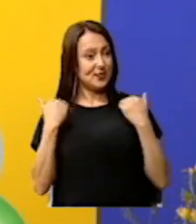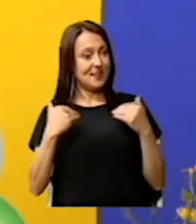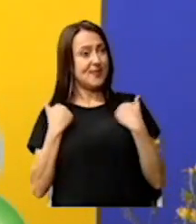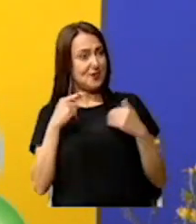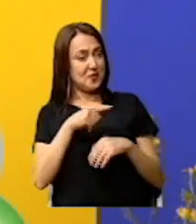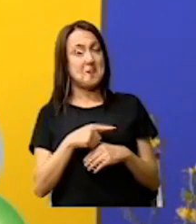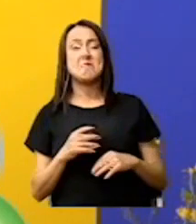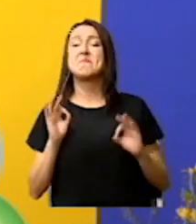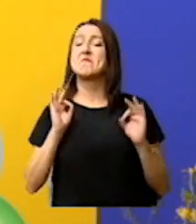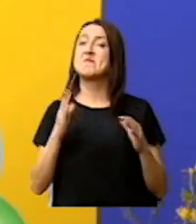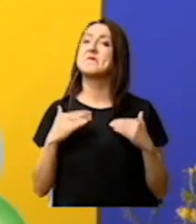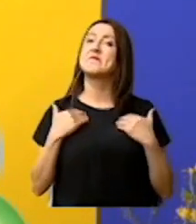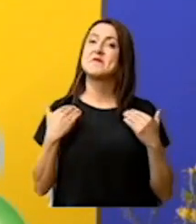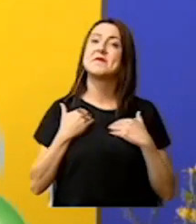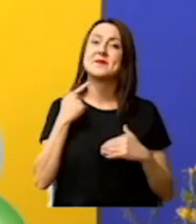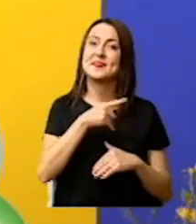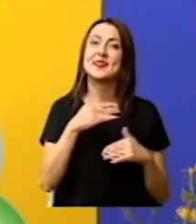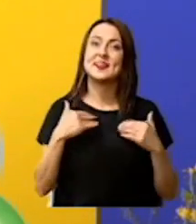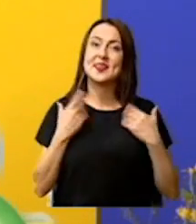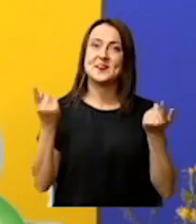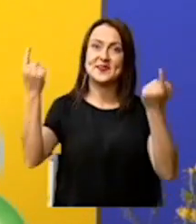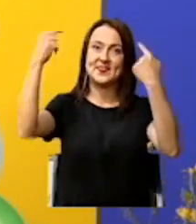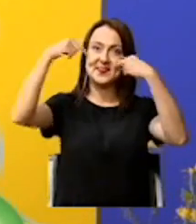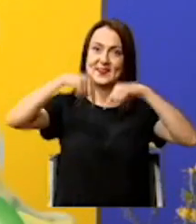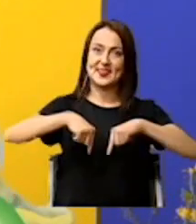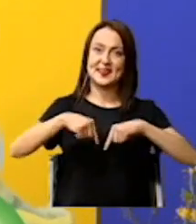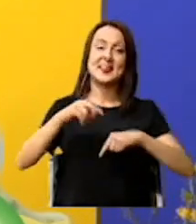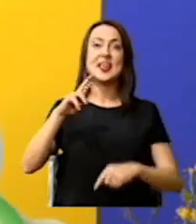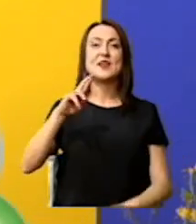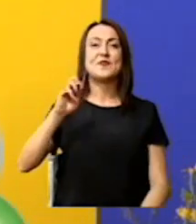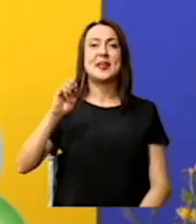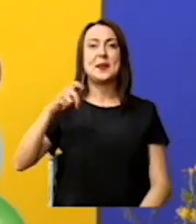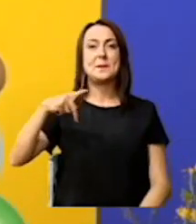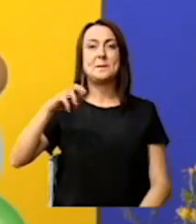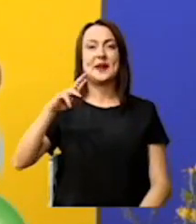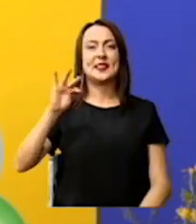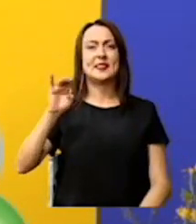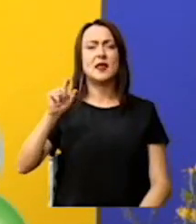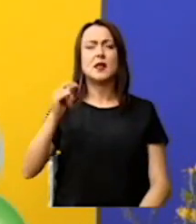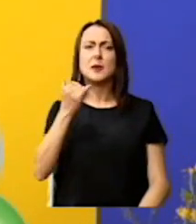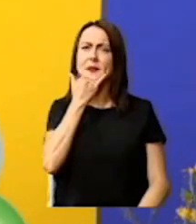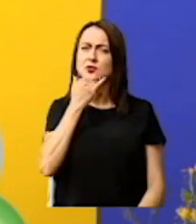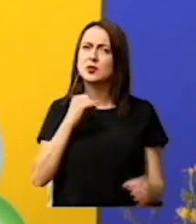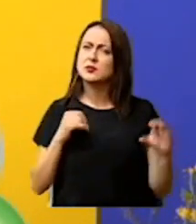Qué dicha que estás contento de venir aquí a Repretel. ¿Qué pasó?